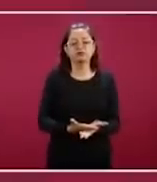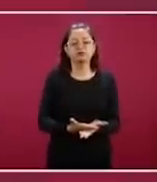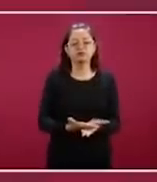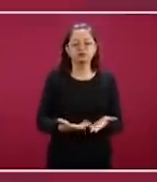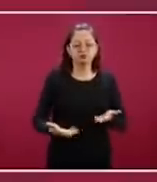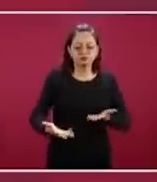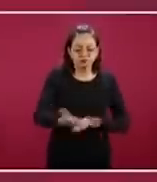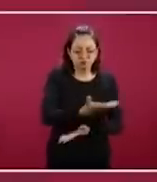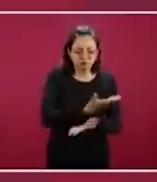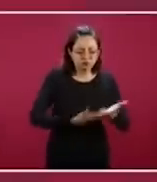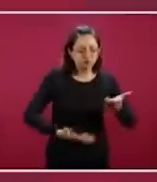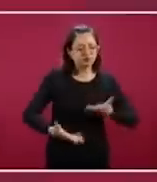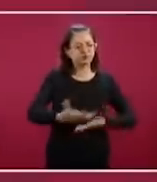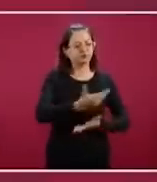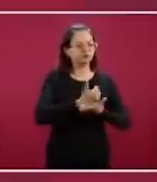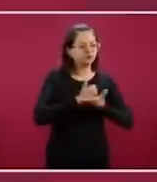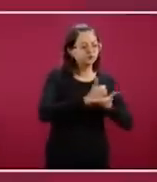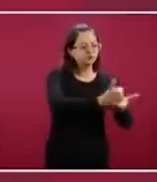intervención, ayuda,